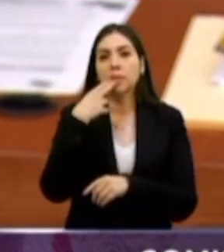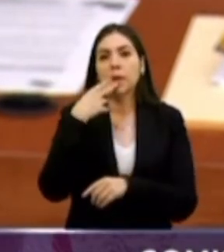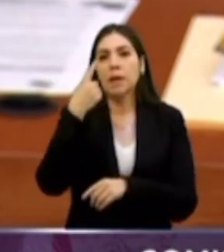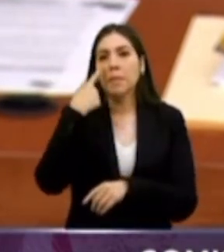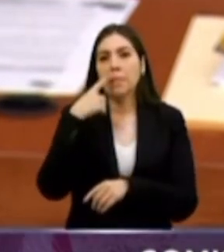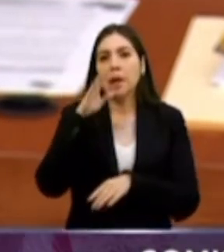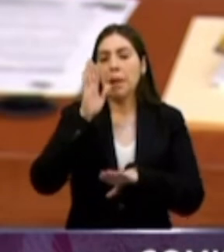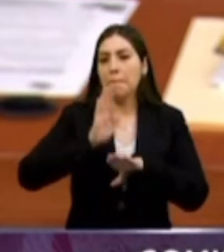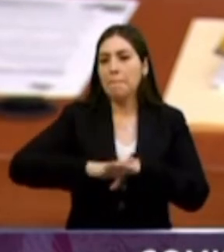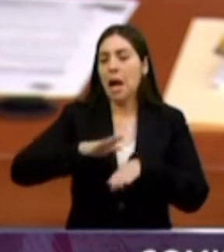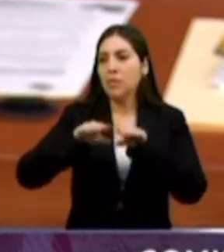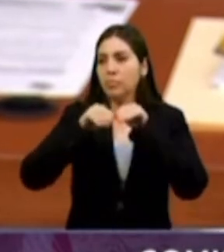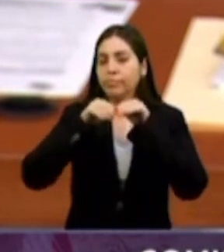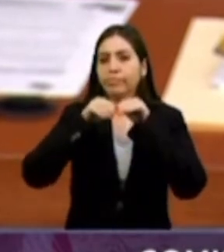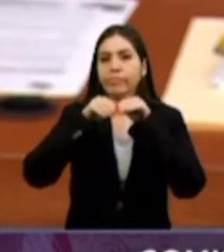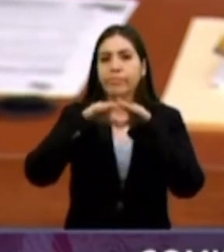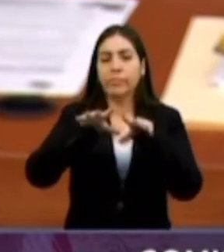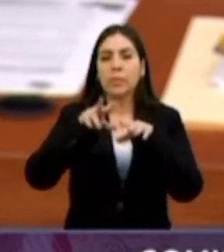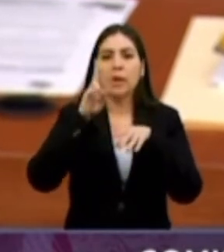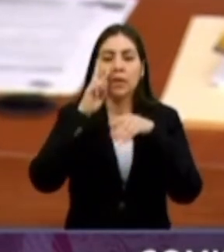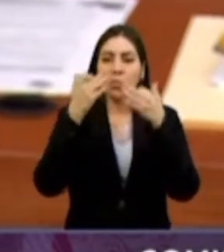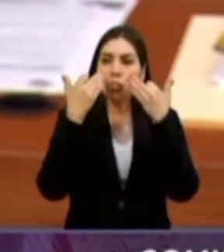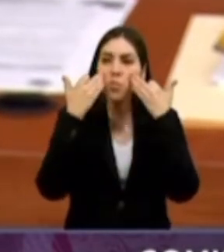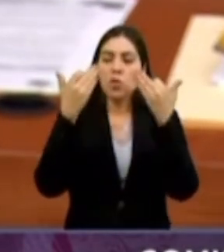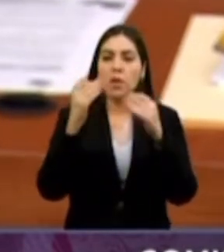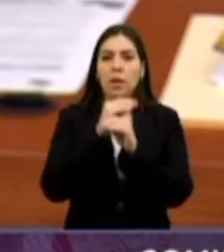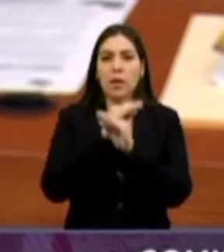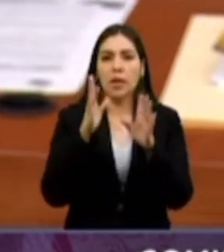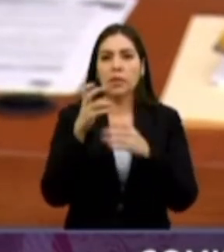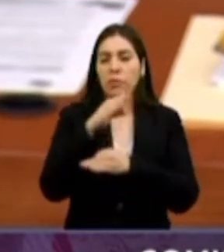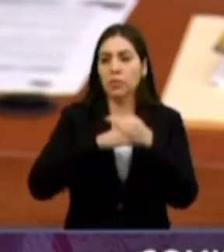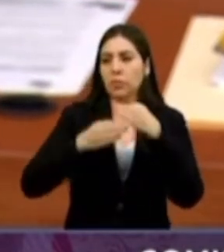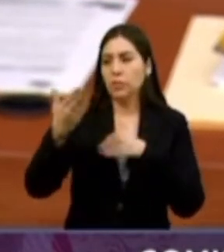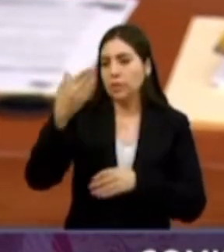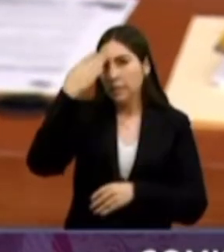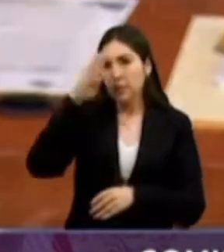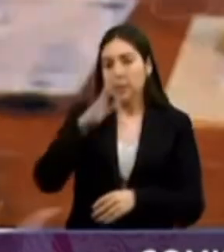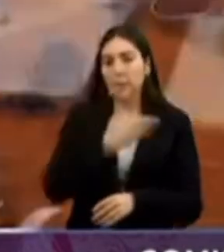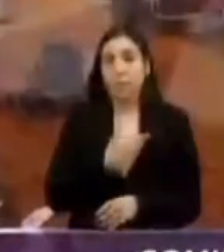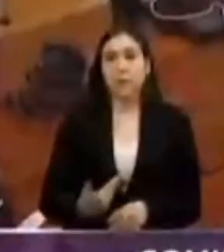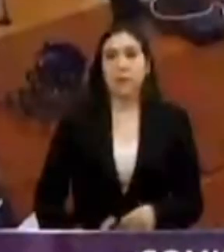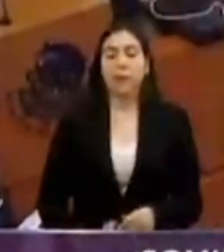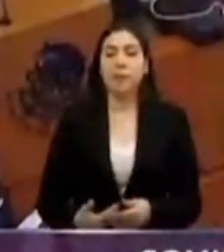máxima difusión y transparencia. Es cuanto, señora presidenta. Gracias.